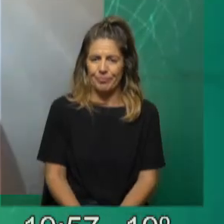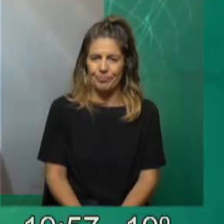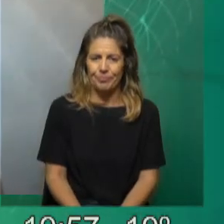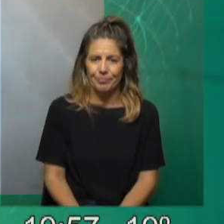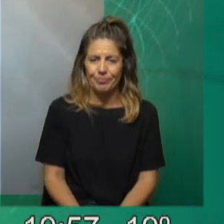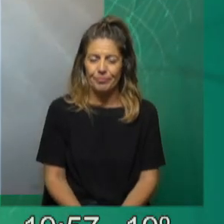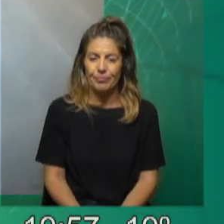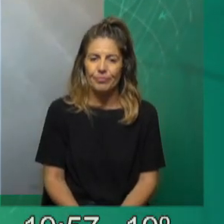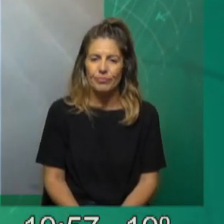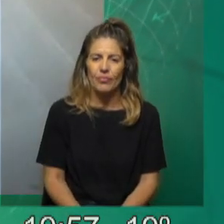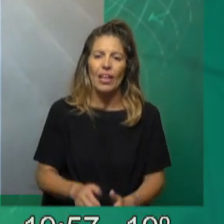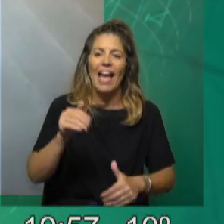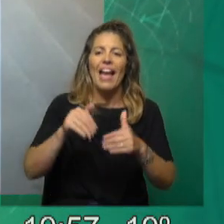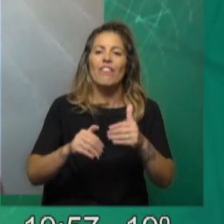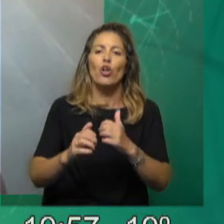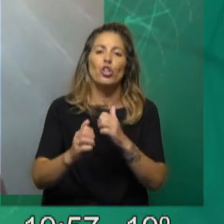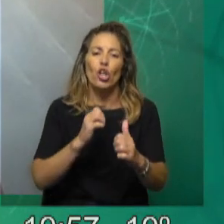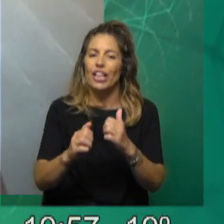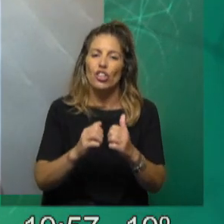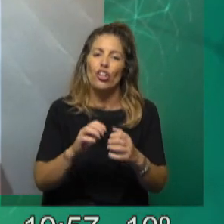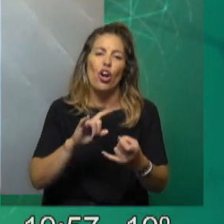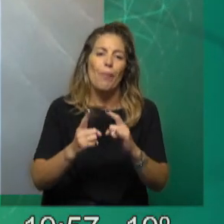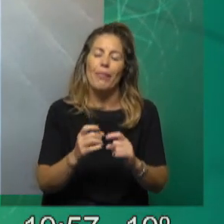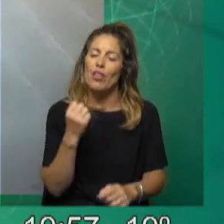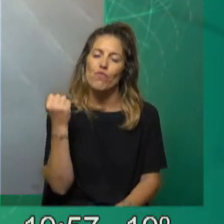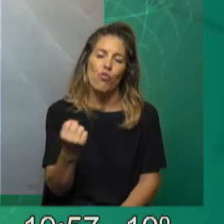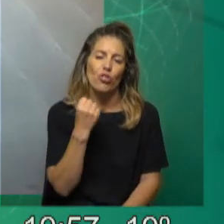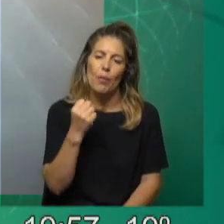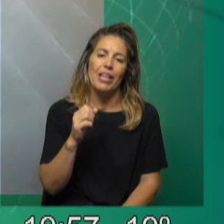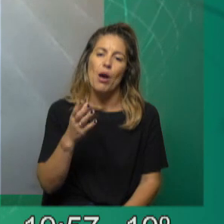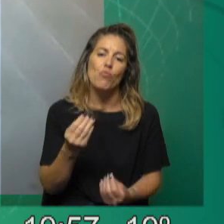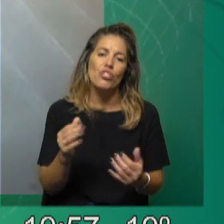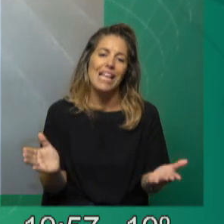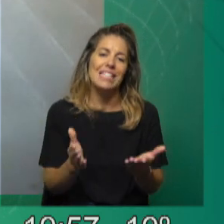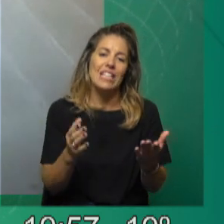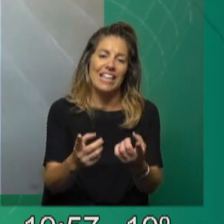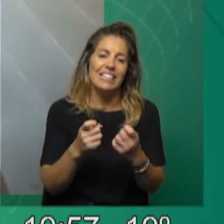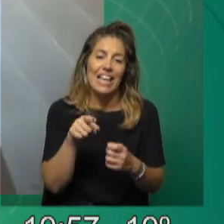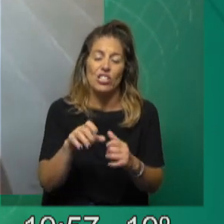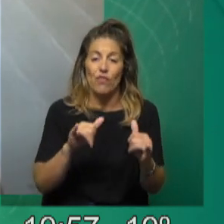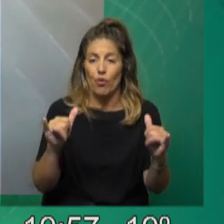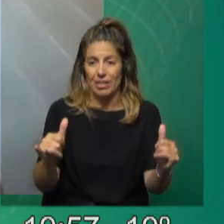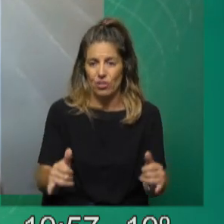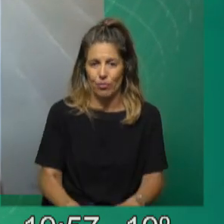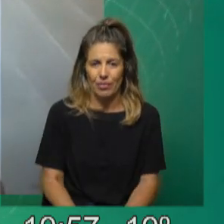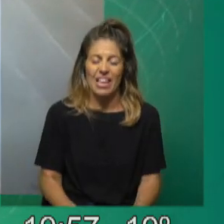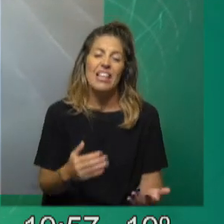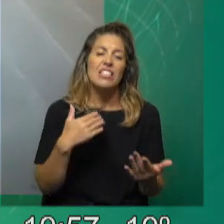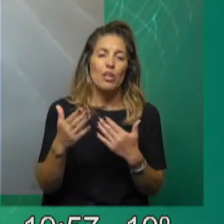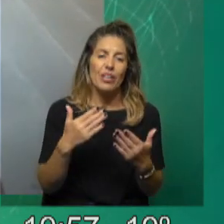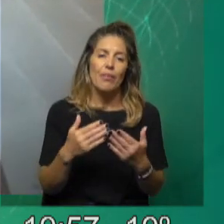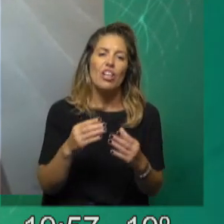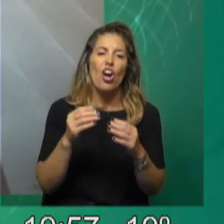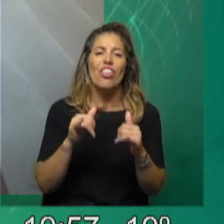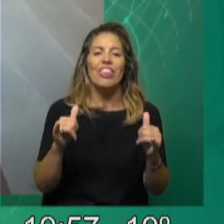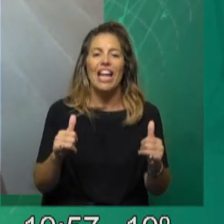El voto electrónico en el Parlamento es algo absolutamente fundamental para otro montón de iniciativas que necesitan esos datos. Se viene hablando de datos abiertos